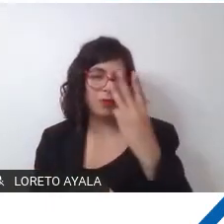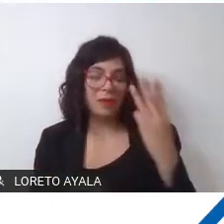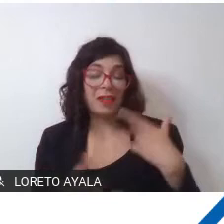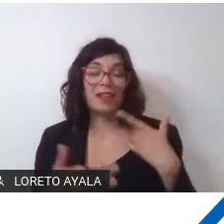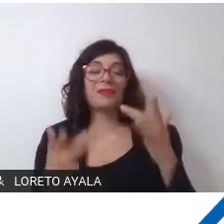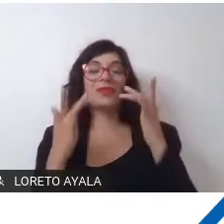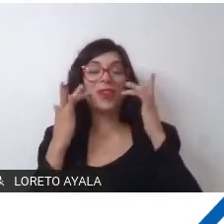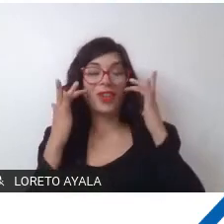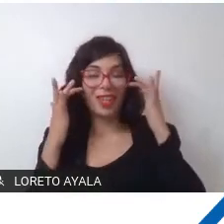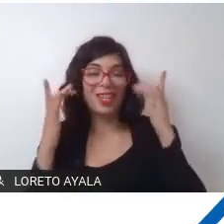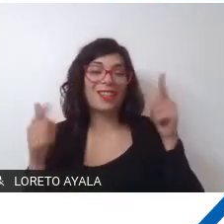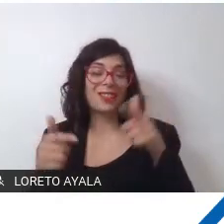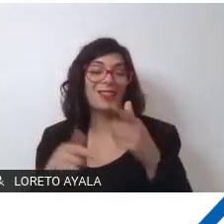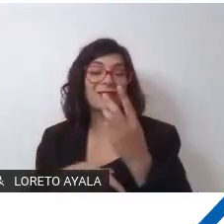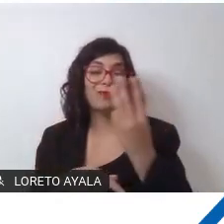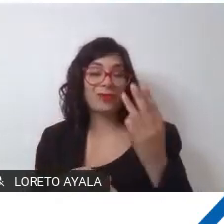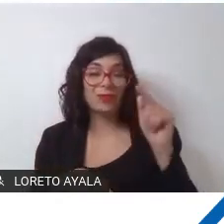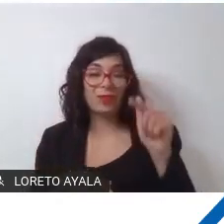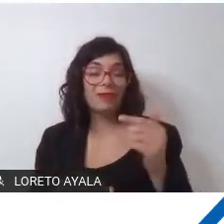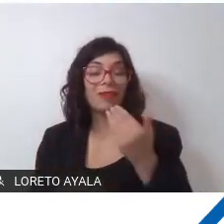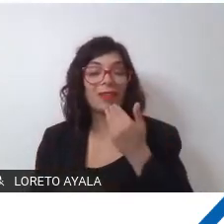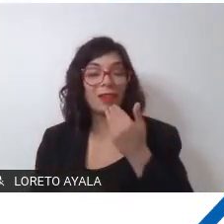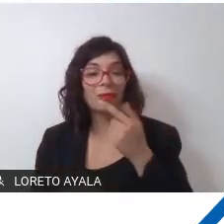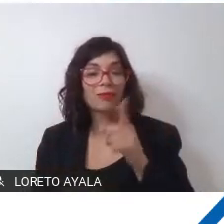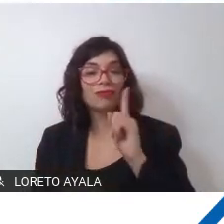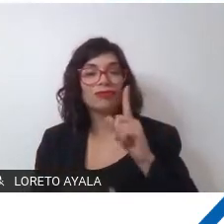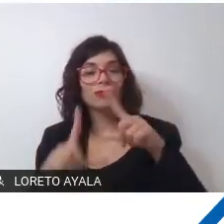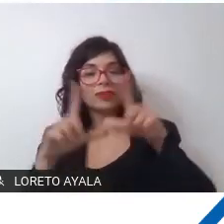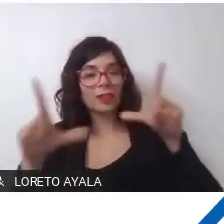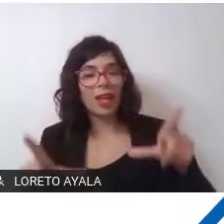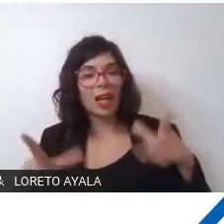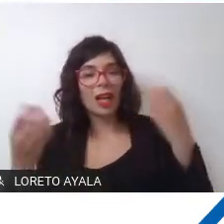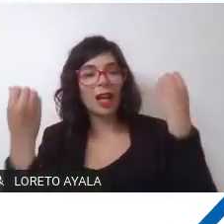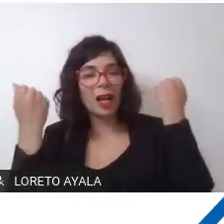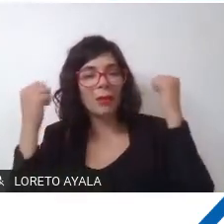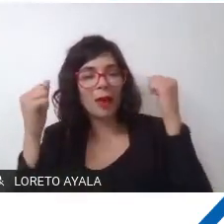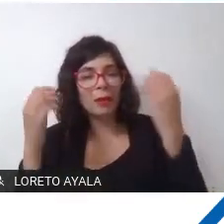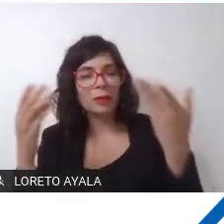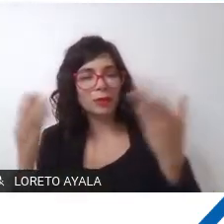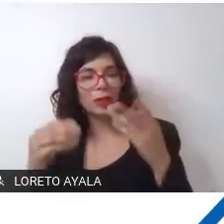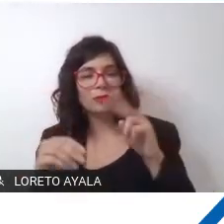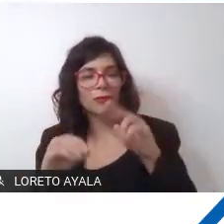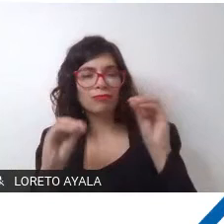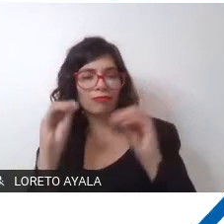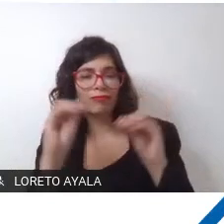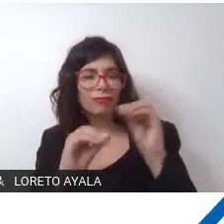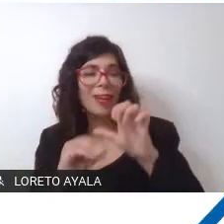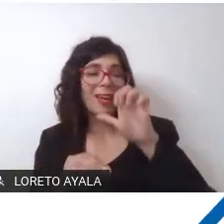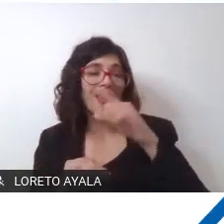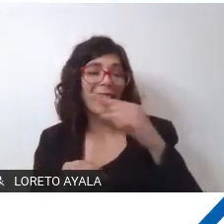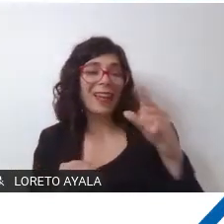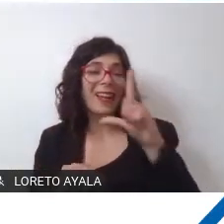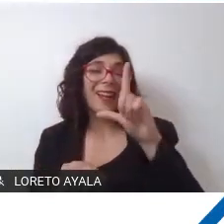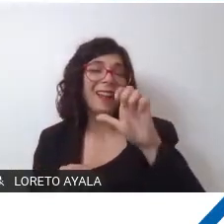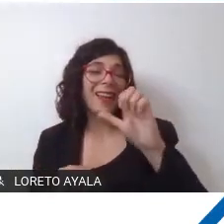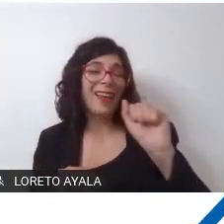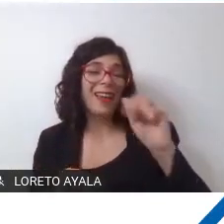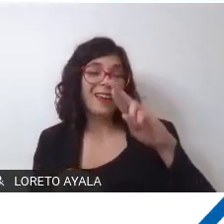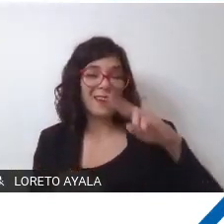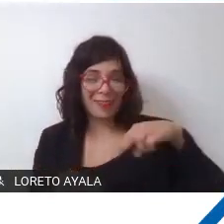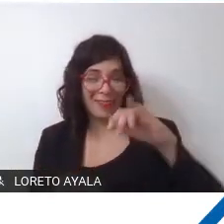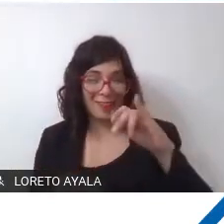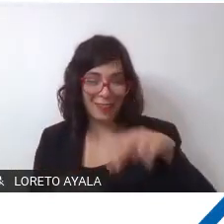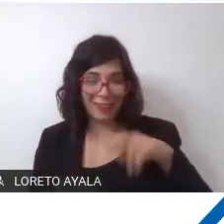muy contentos, esa página también va a tener una sala de capacitación y learning y va a tener también un salón de eventos como el que hoy día